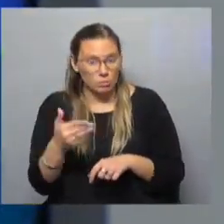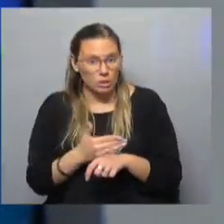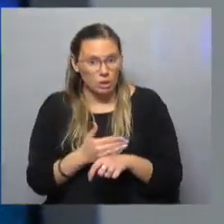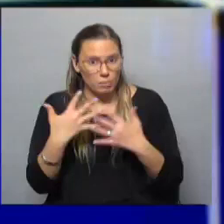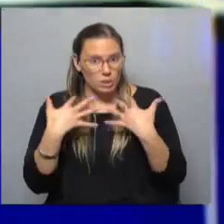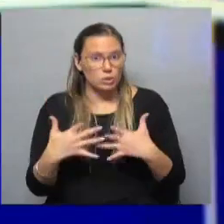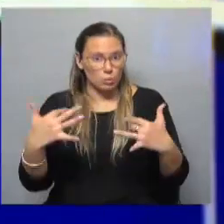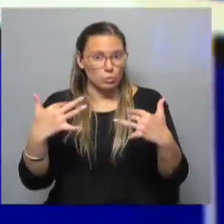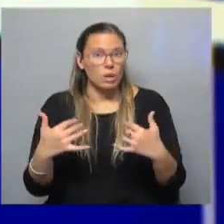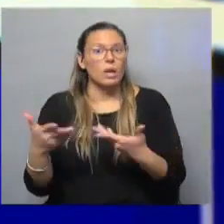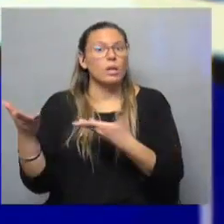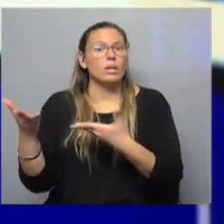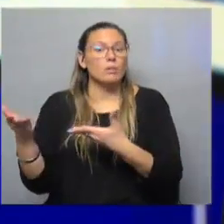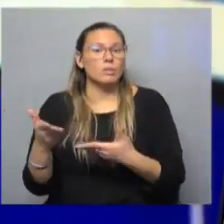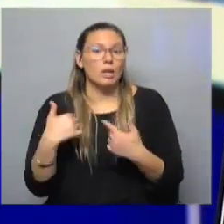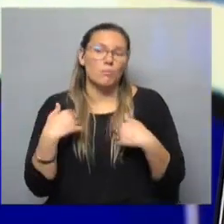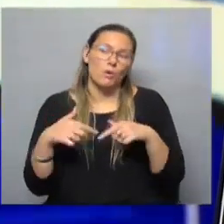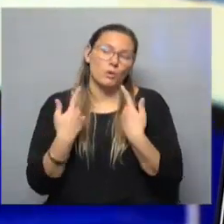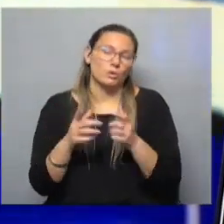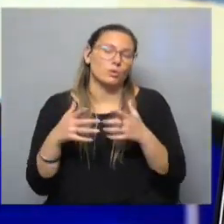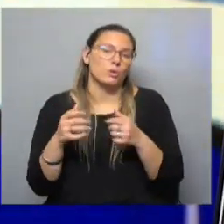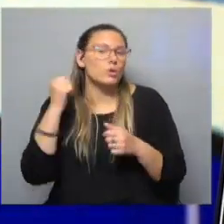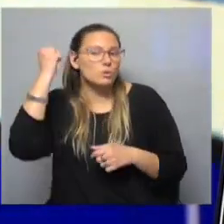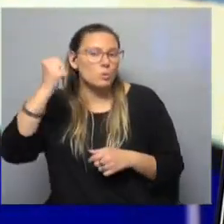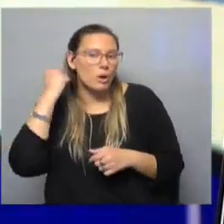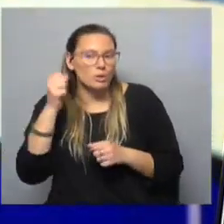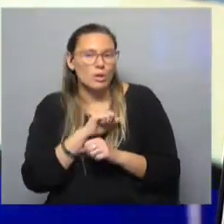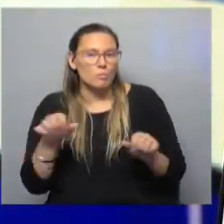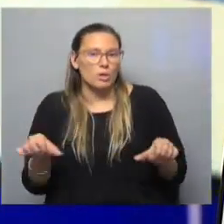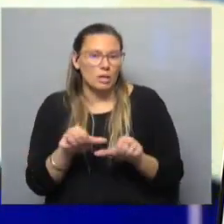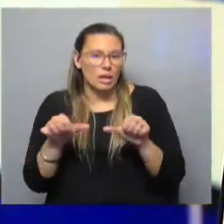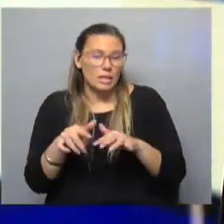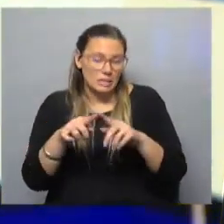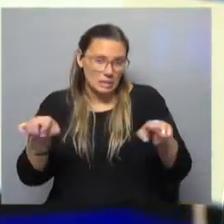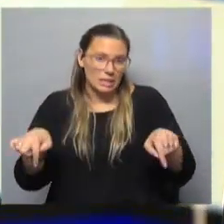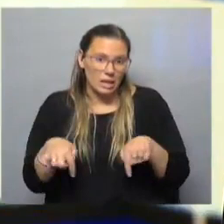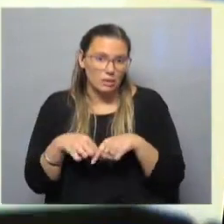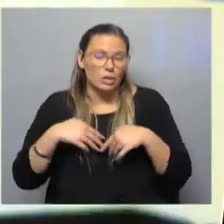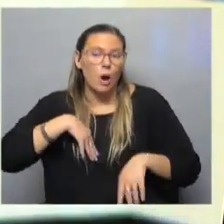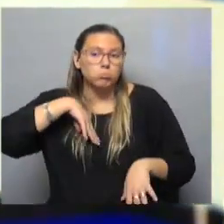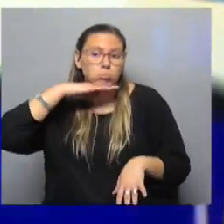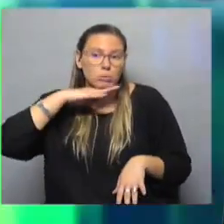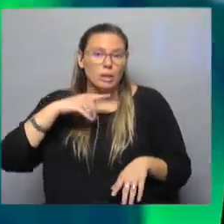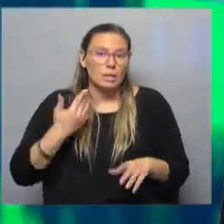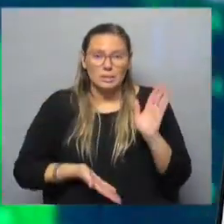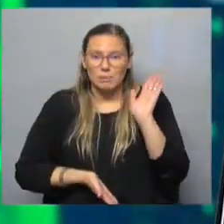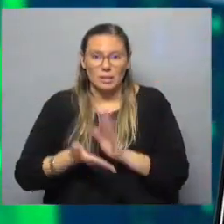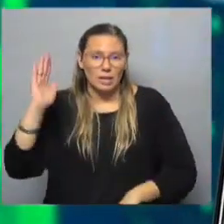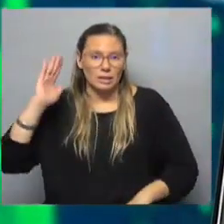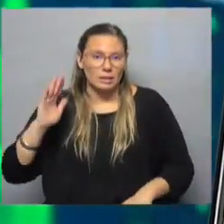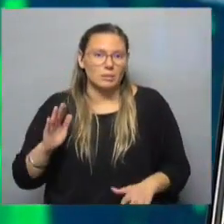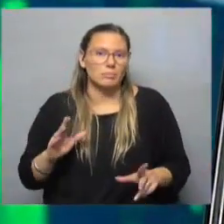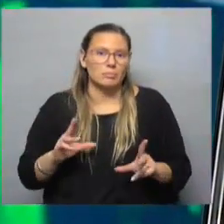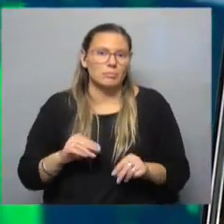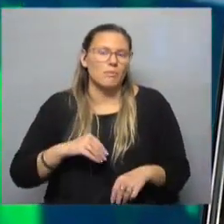show. Les invitamos a que cumplan el sueño con nosotros de poder hacer todo eso que vamos a hacer en ese escenario y que esté lleno. Se van a ir así,